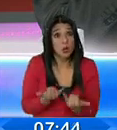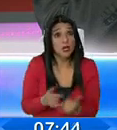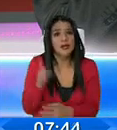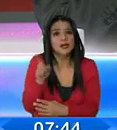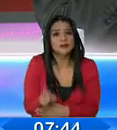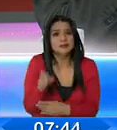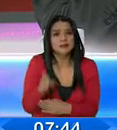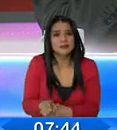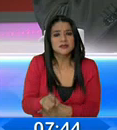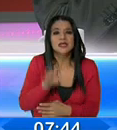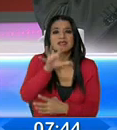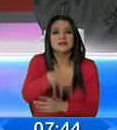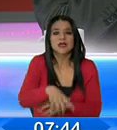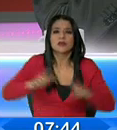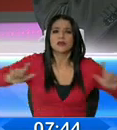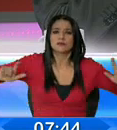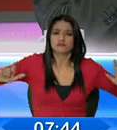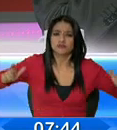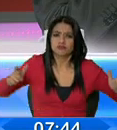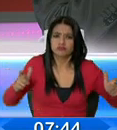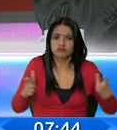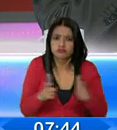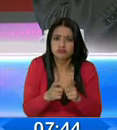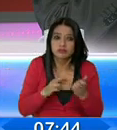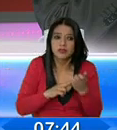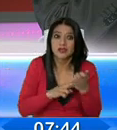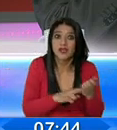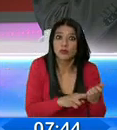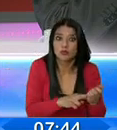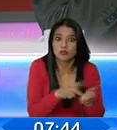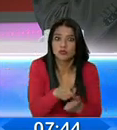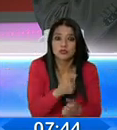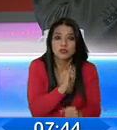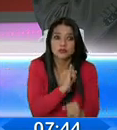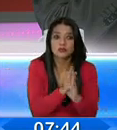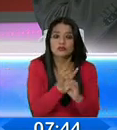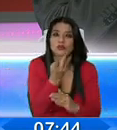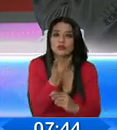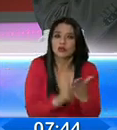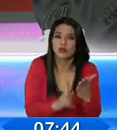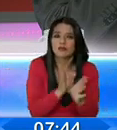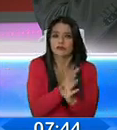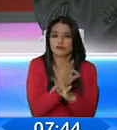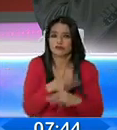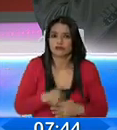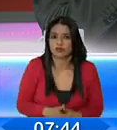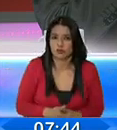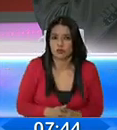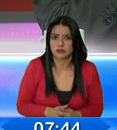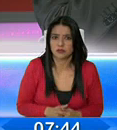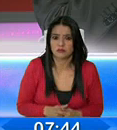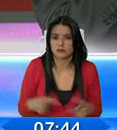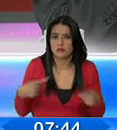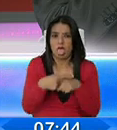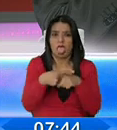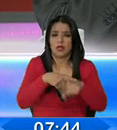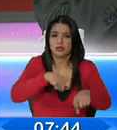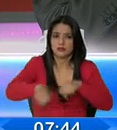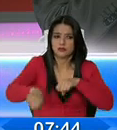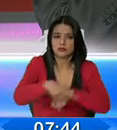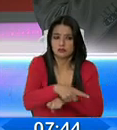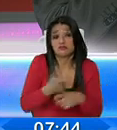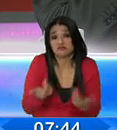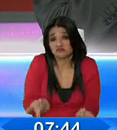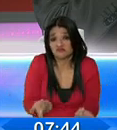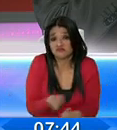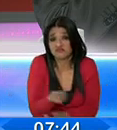contraer el tamaño del Estado, no usar recursos en instituciones que duplican funciones, generan conflictos de gestión,